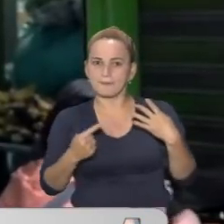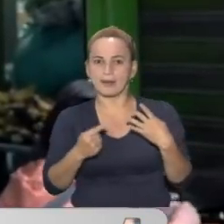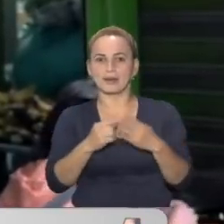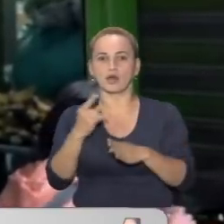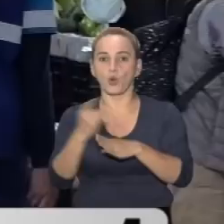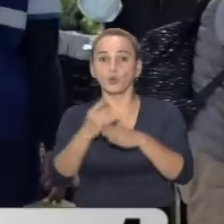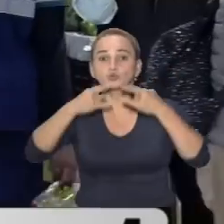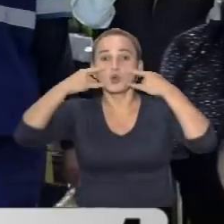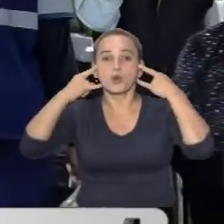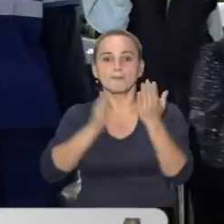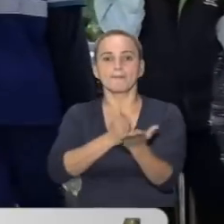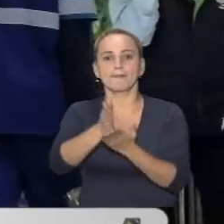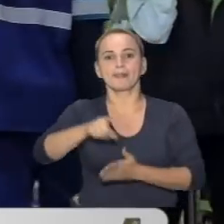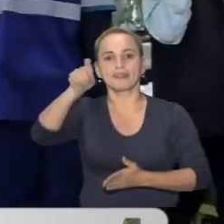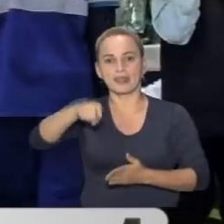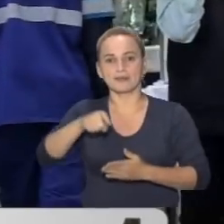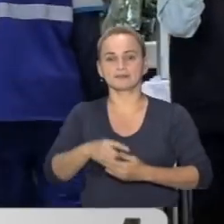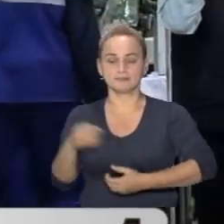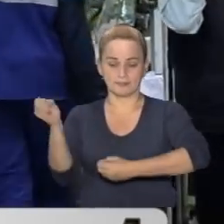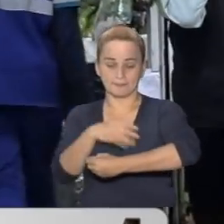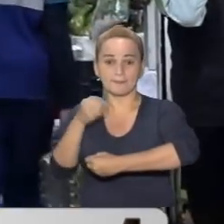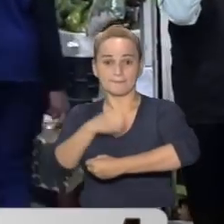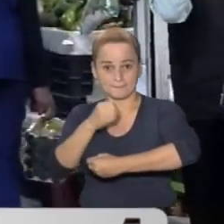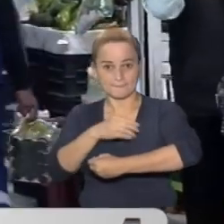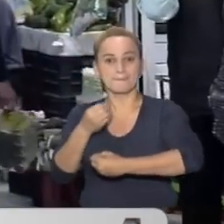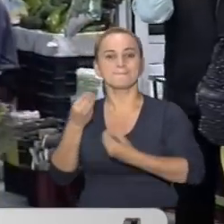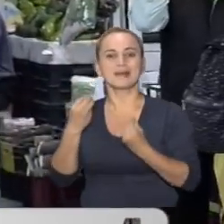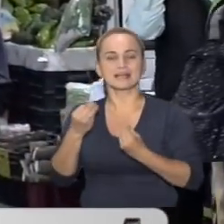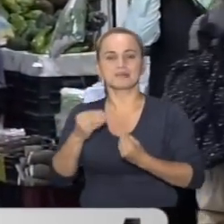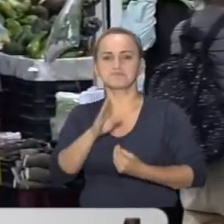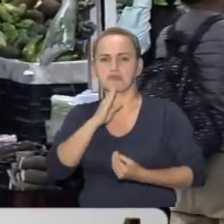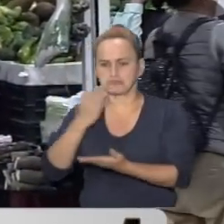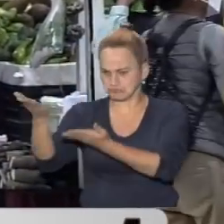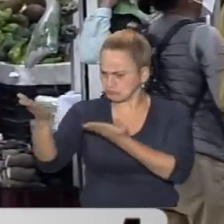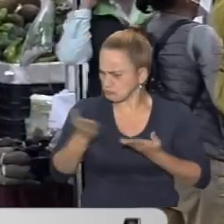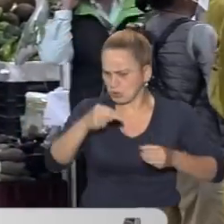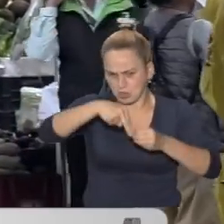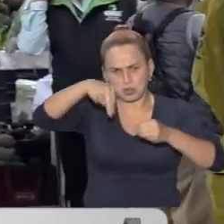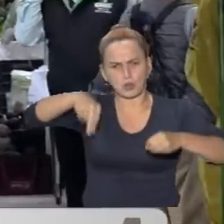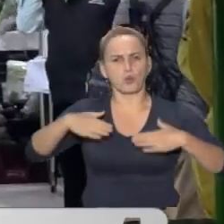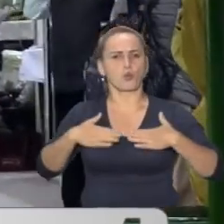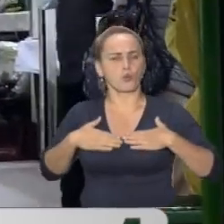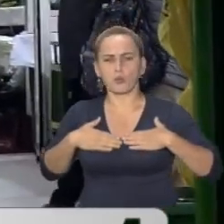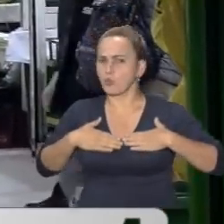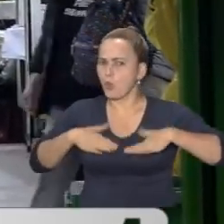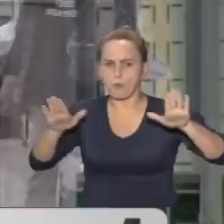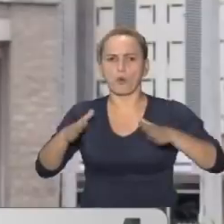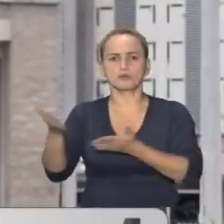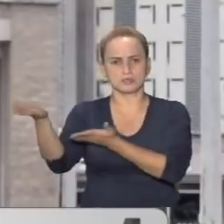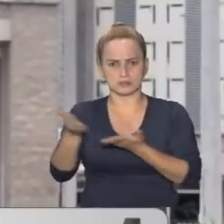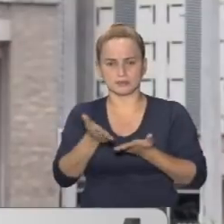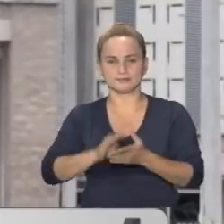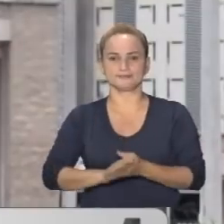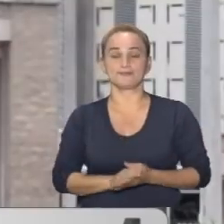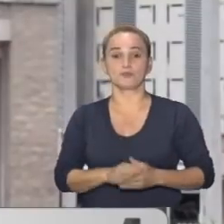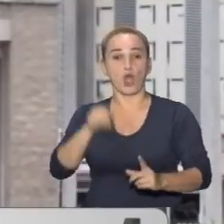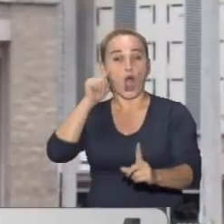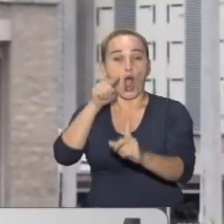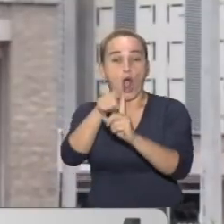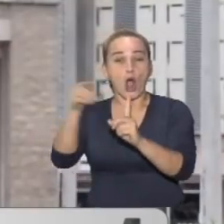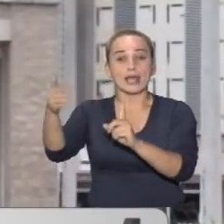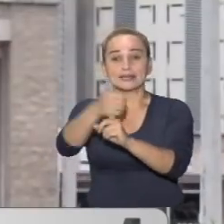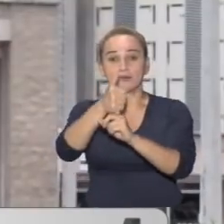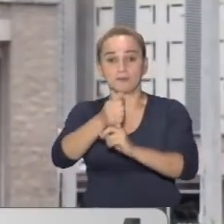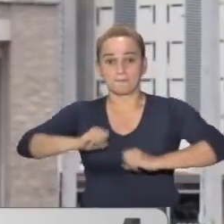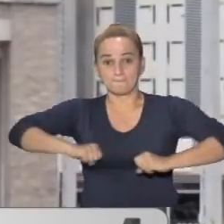deben mantener. El proceso en las plazas se habilitó para todo tipo de público que esté priorizado. La meta de Bogotá